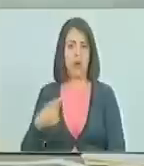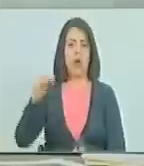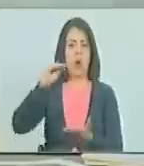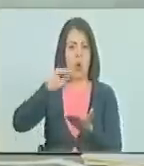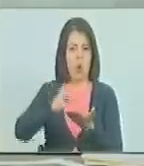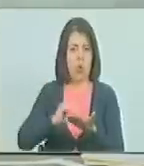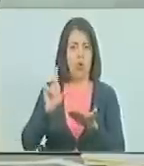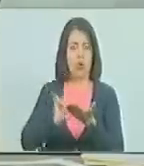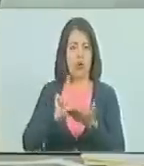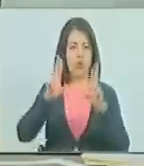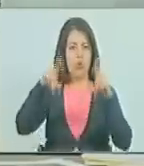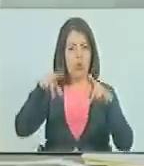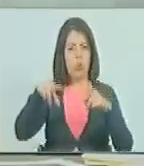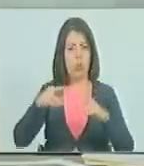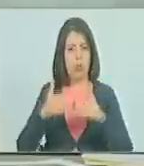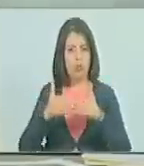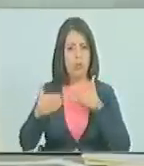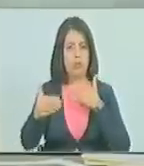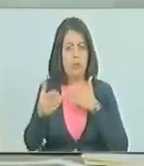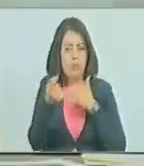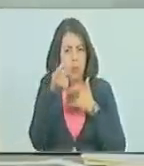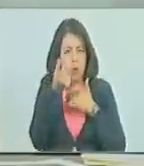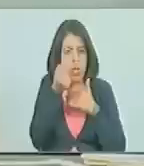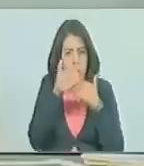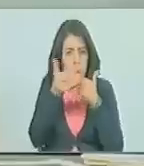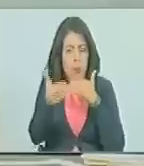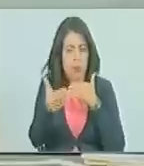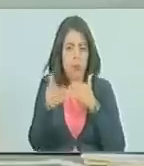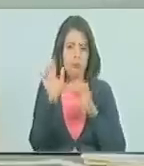libro, Nunca ceder una pulgada, se llama.